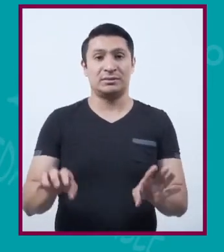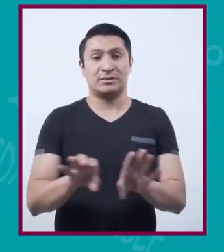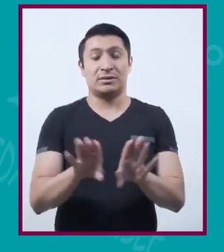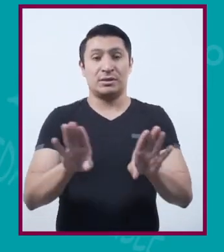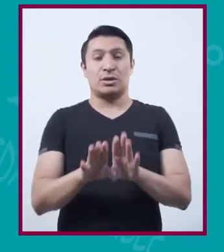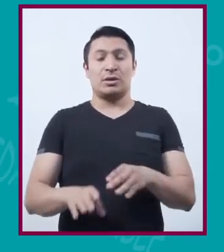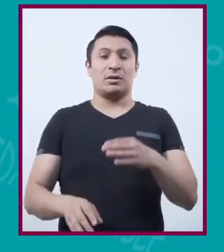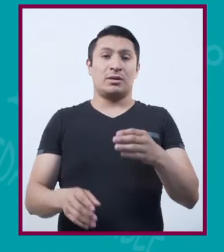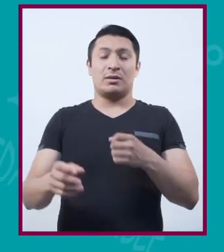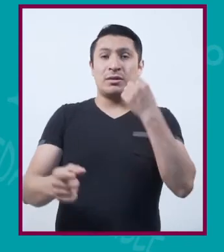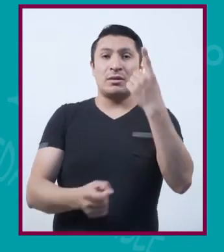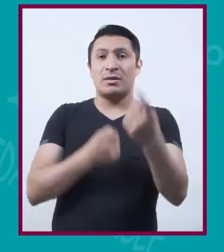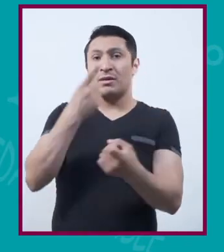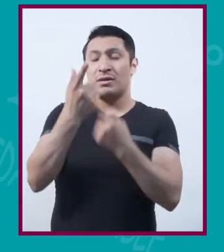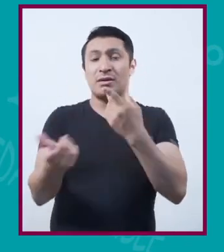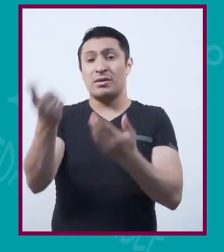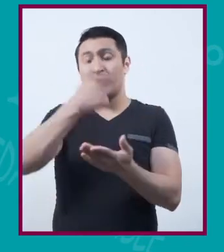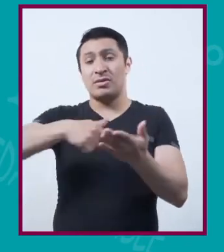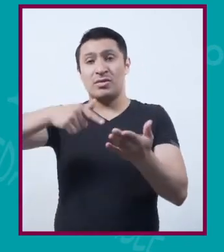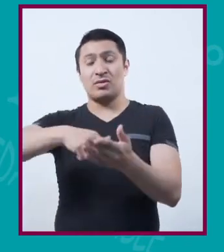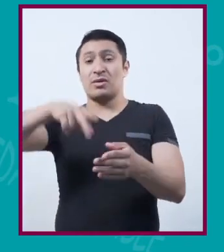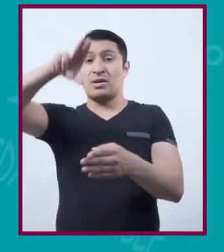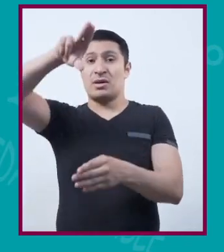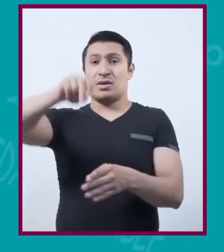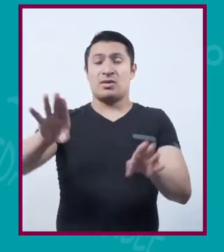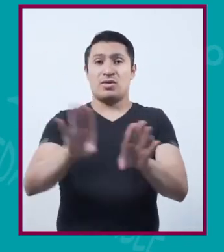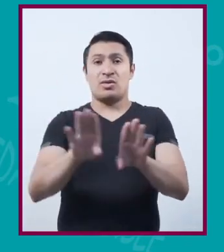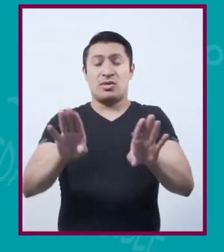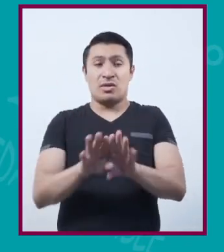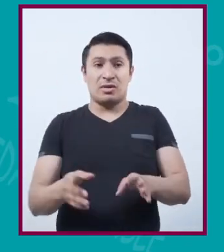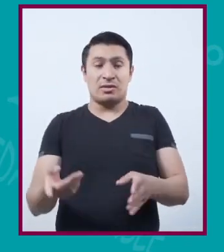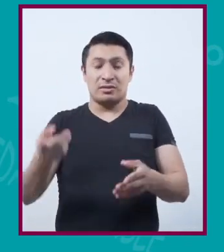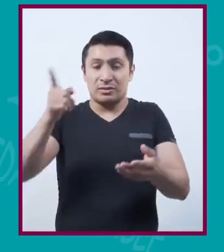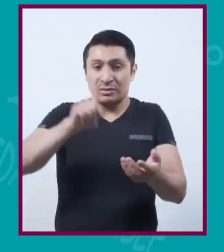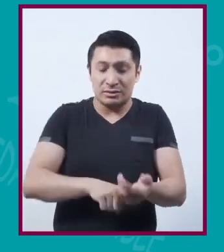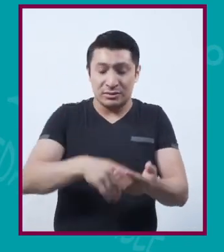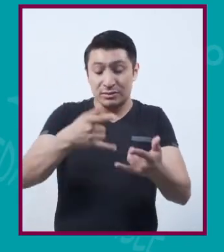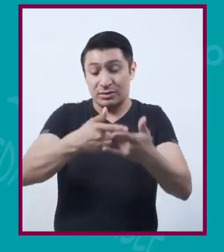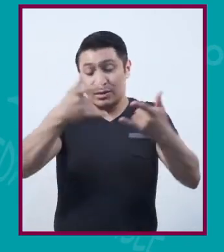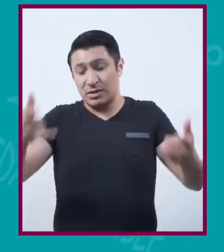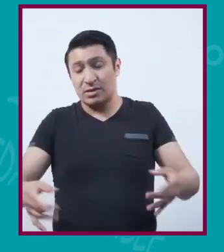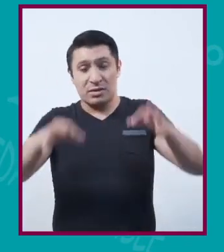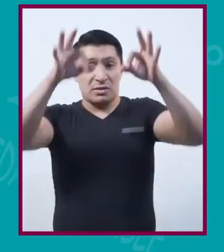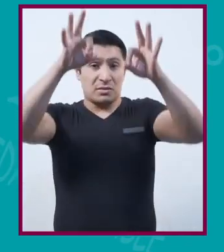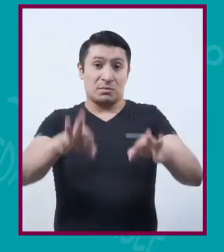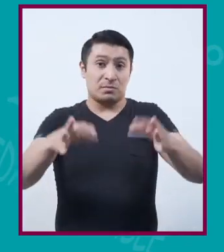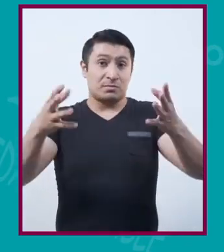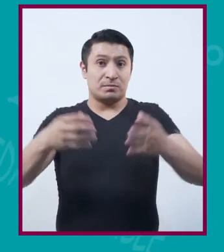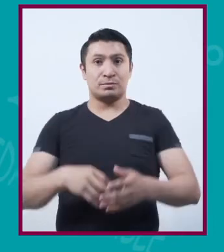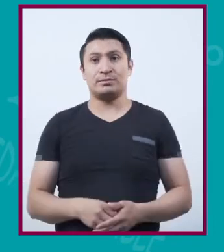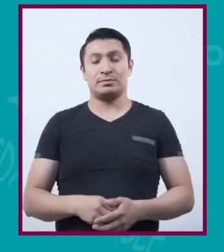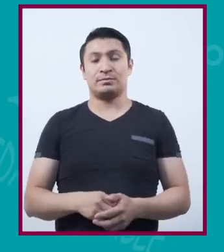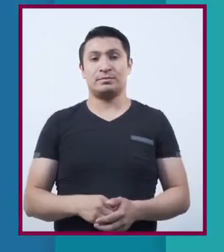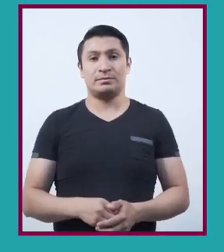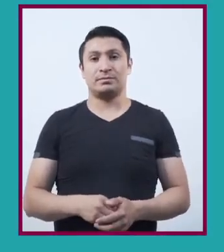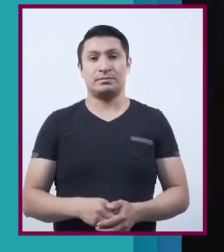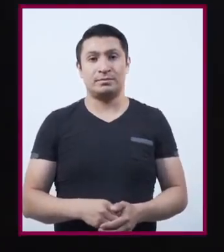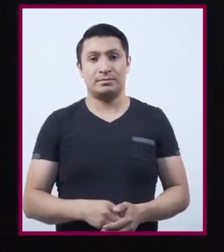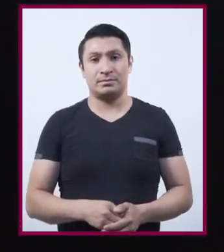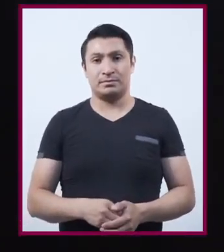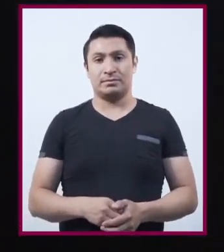información de ciertos lugares que no aparecen en los registros históricos